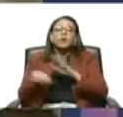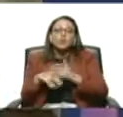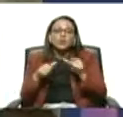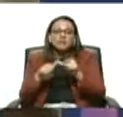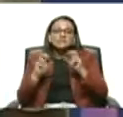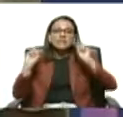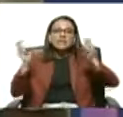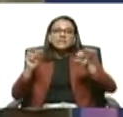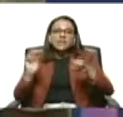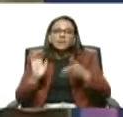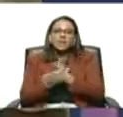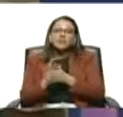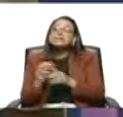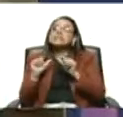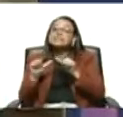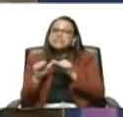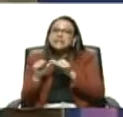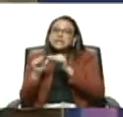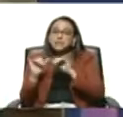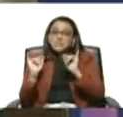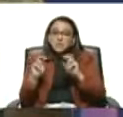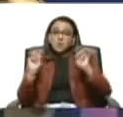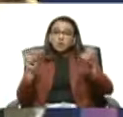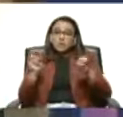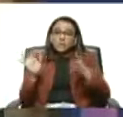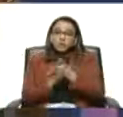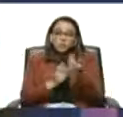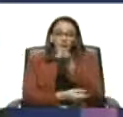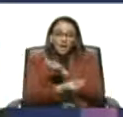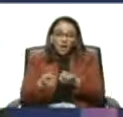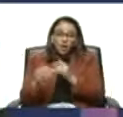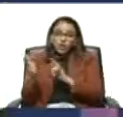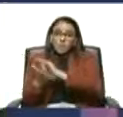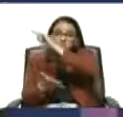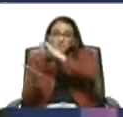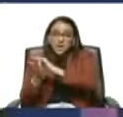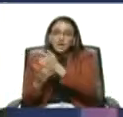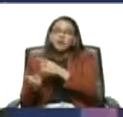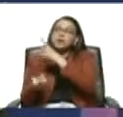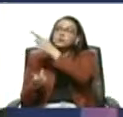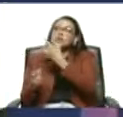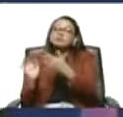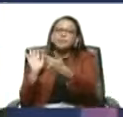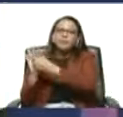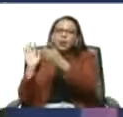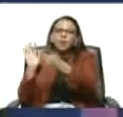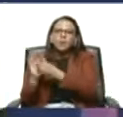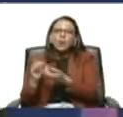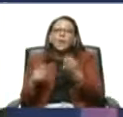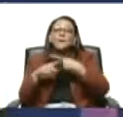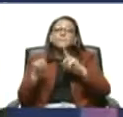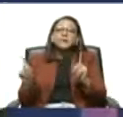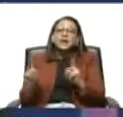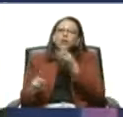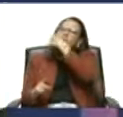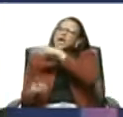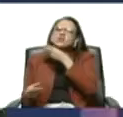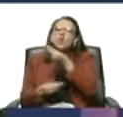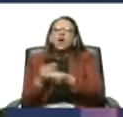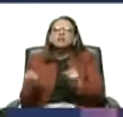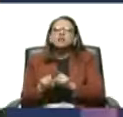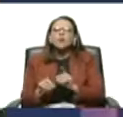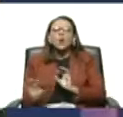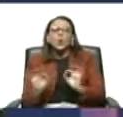utilizado para agredir a Venezuela, pero que en su conjunto buscaban recrear